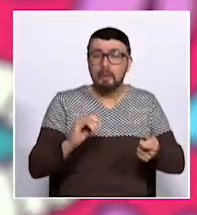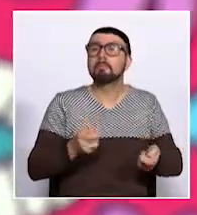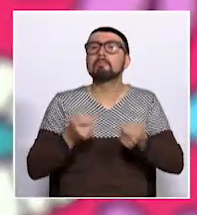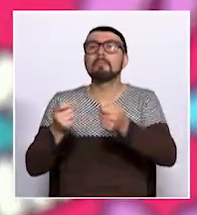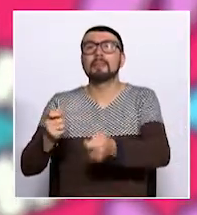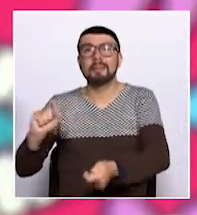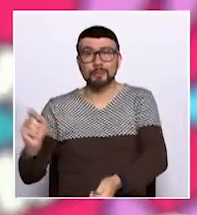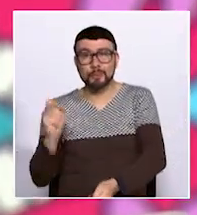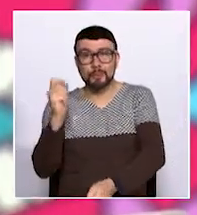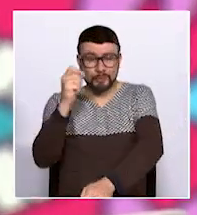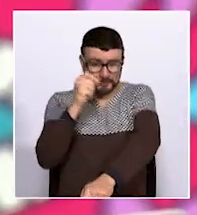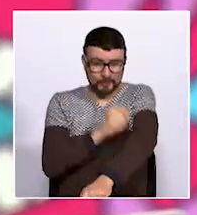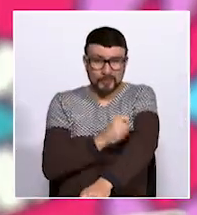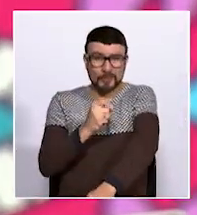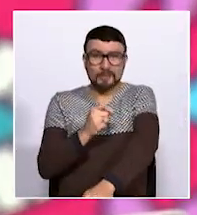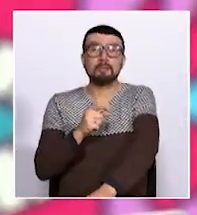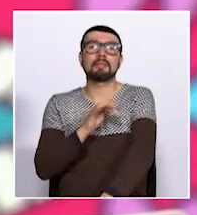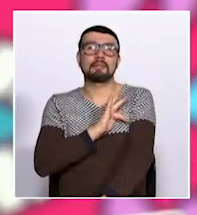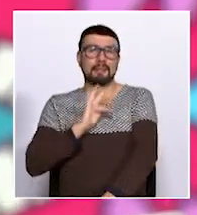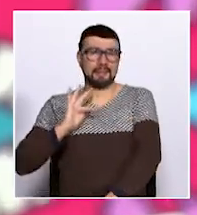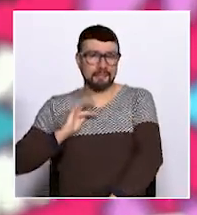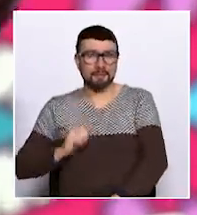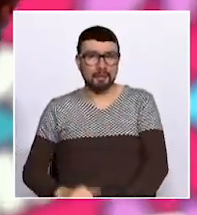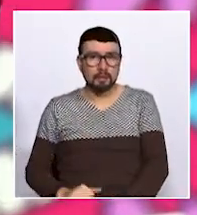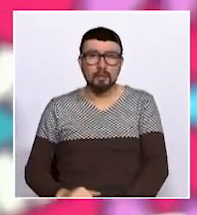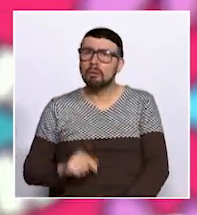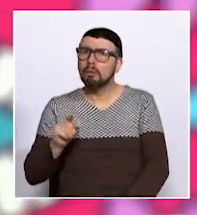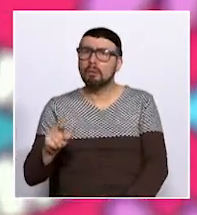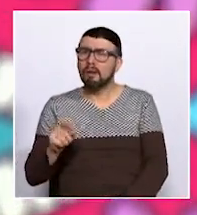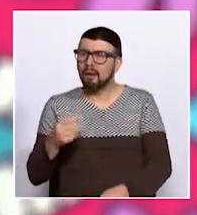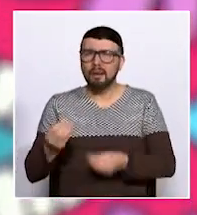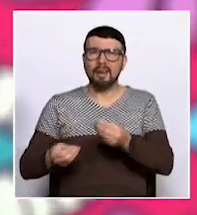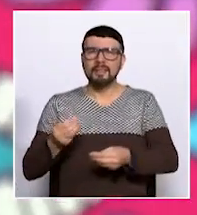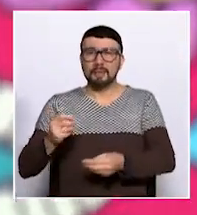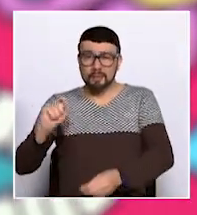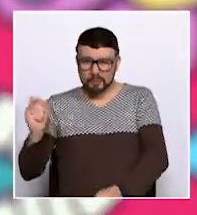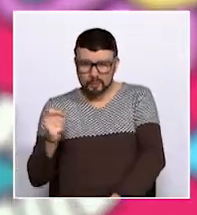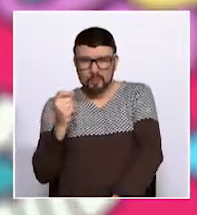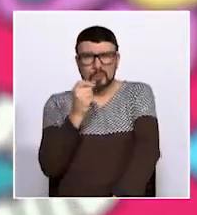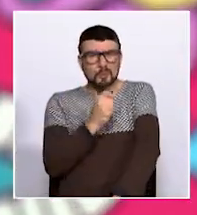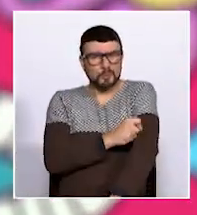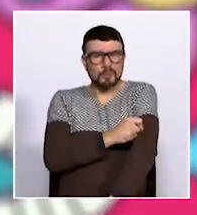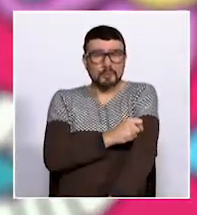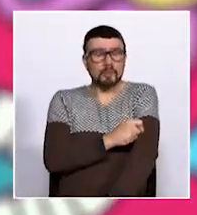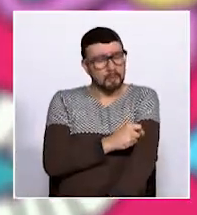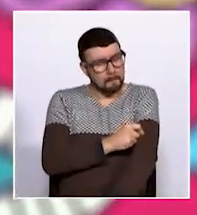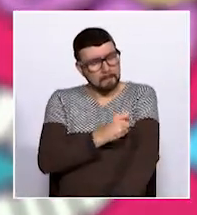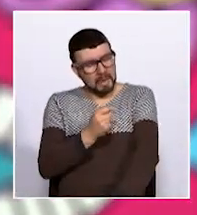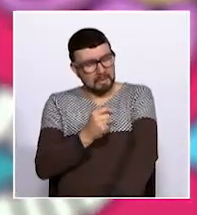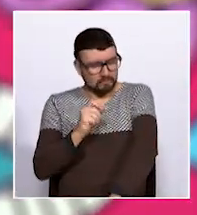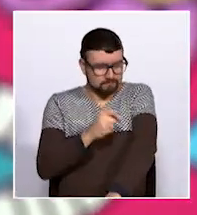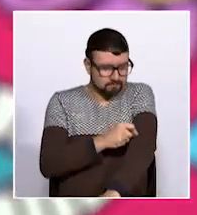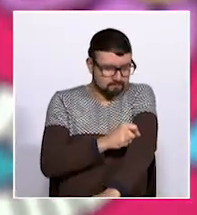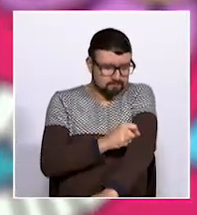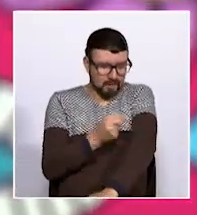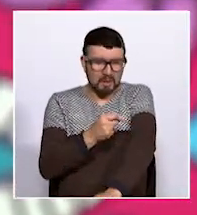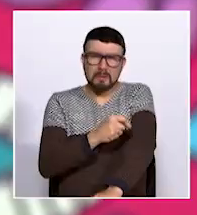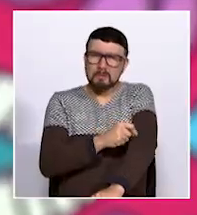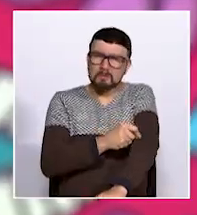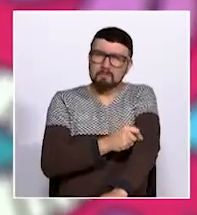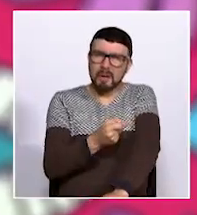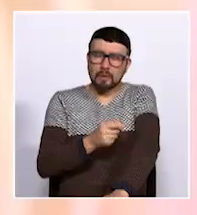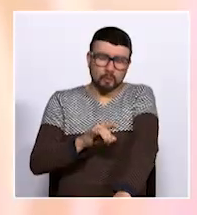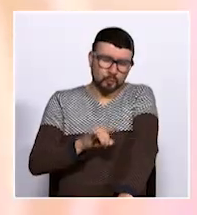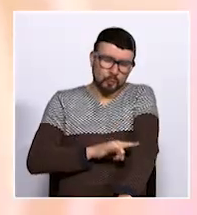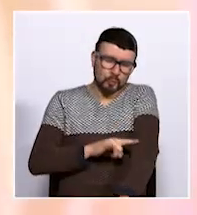¿La apiterapia qué es? Es coger el veneno de la abeja, la apitoxina, y aplicárselo a las personas. Entonces